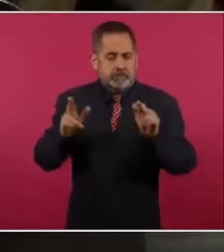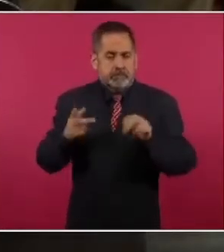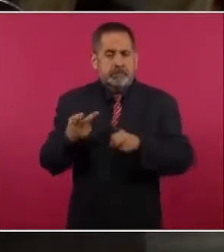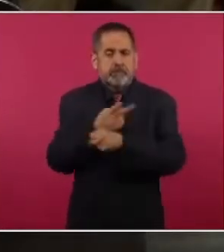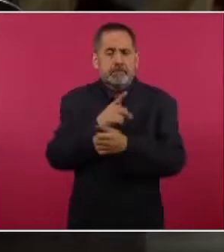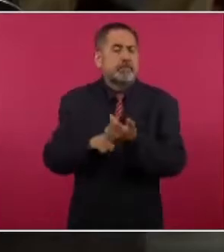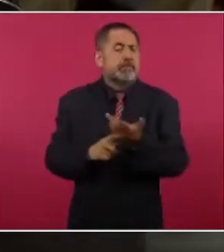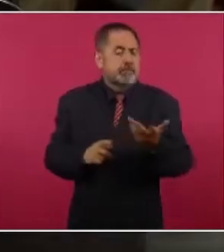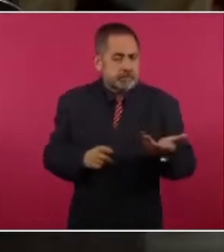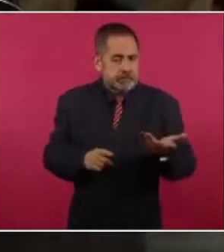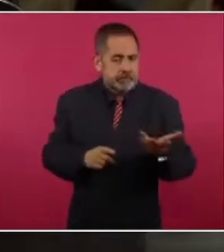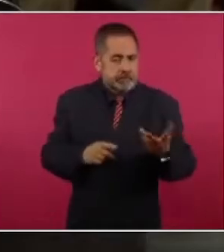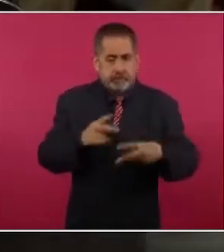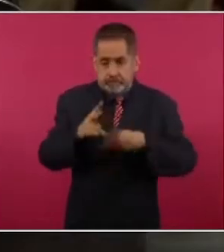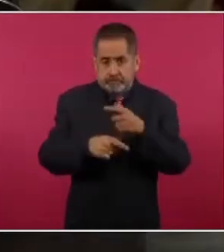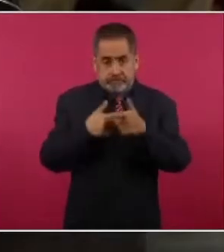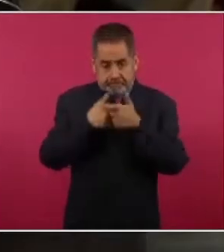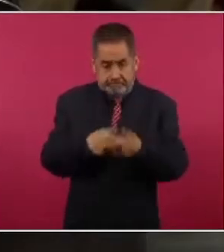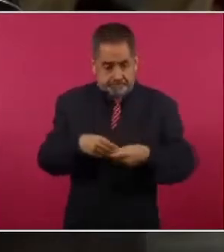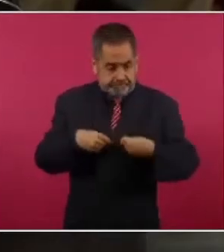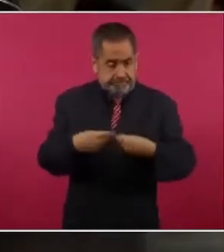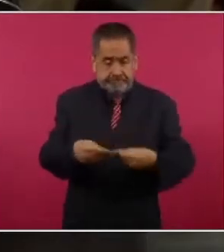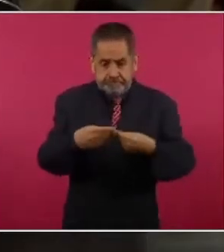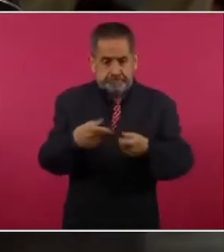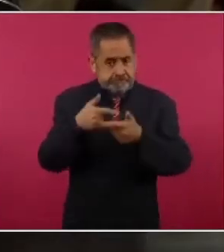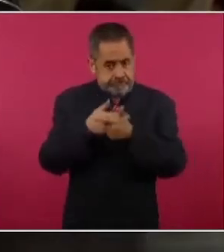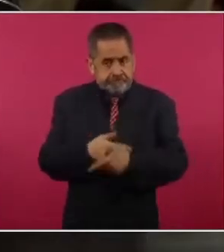tengo entendido que van a seguir acrecentando este